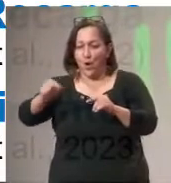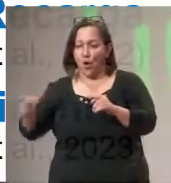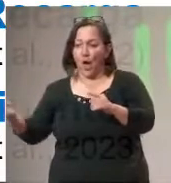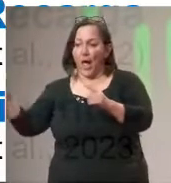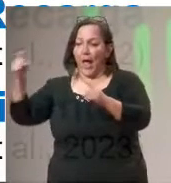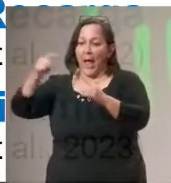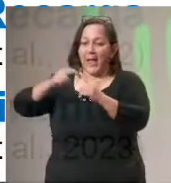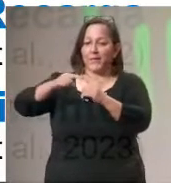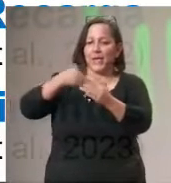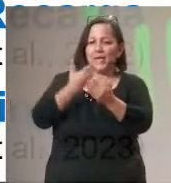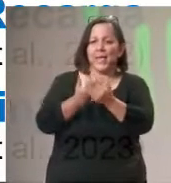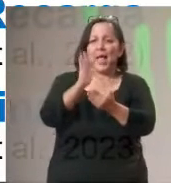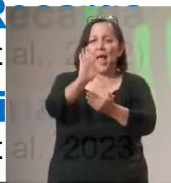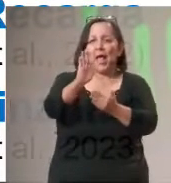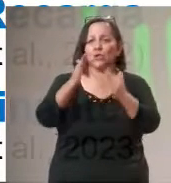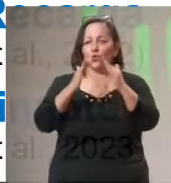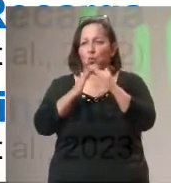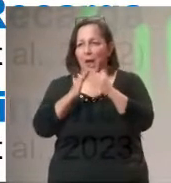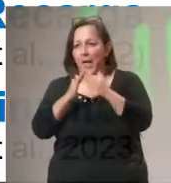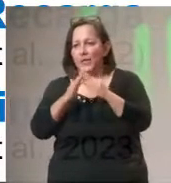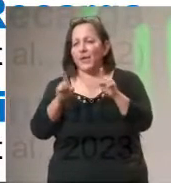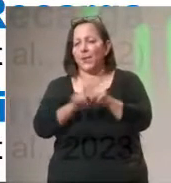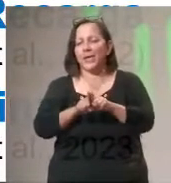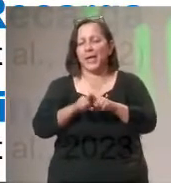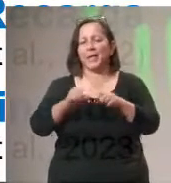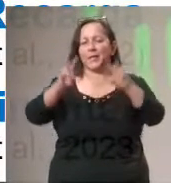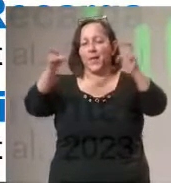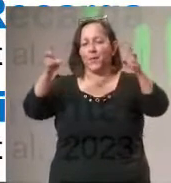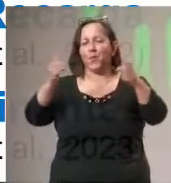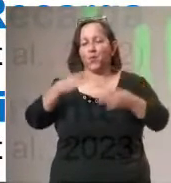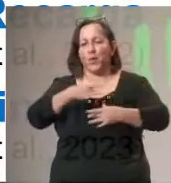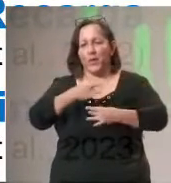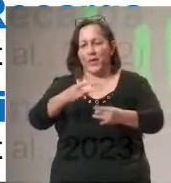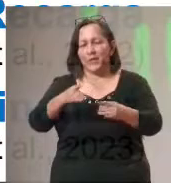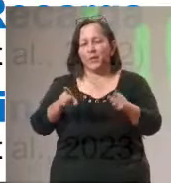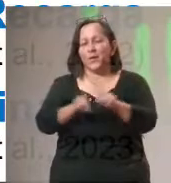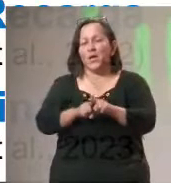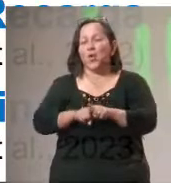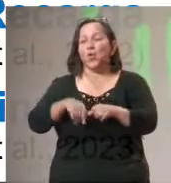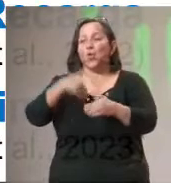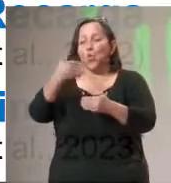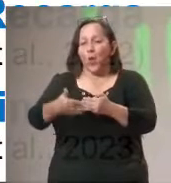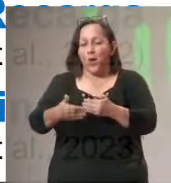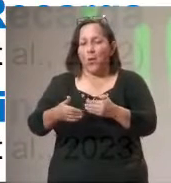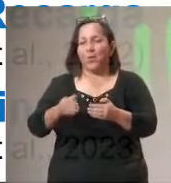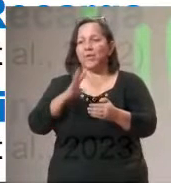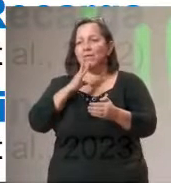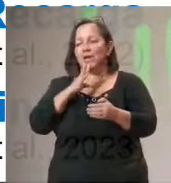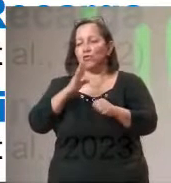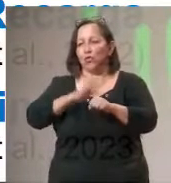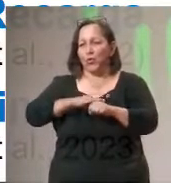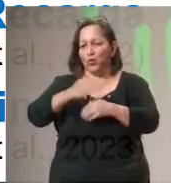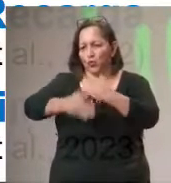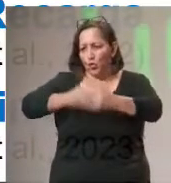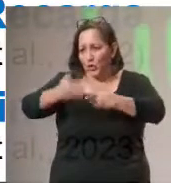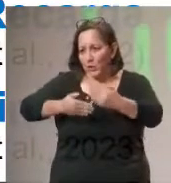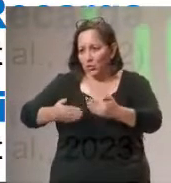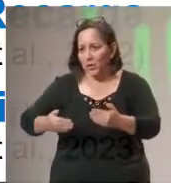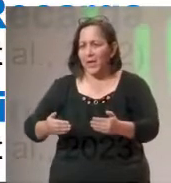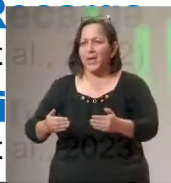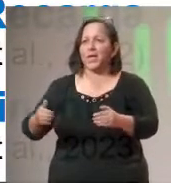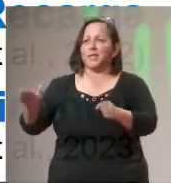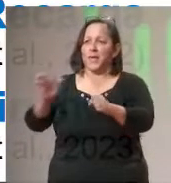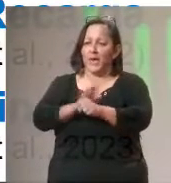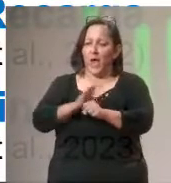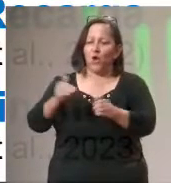distribuciones espaciales muy, muy interesantes al respecto. Luego vamos a hablar de los procesos de recarga, cómo se genera esa